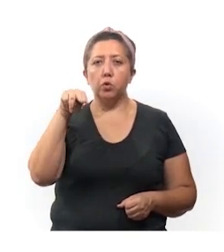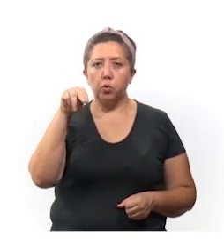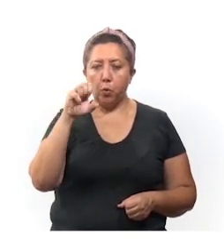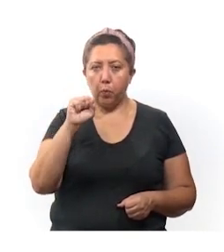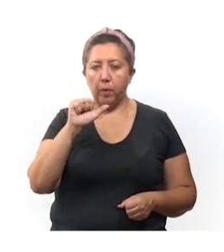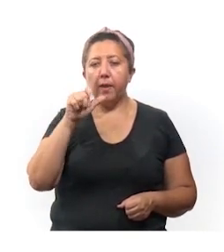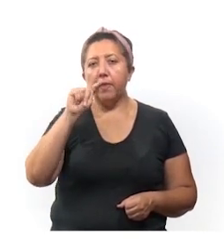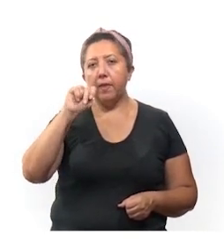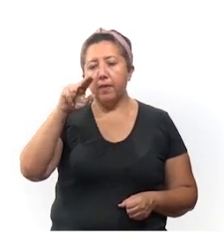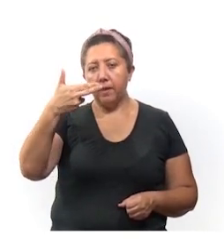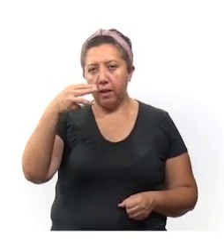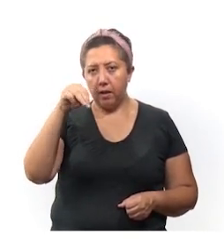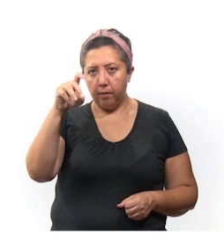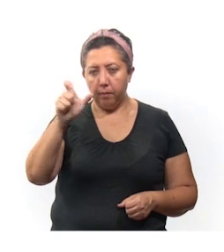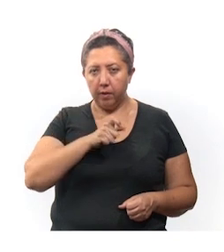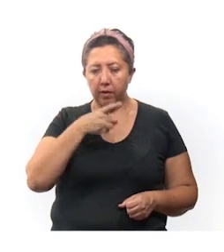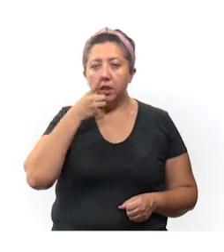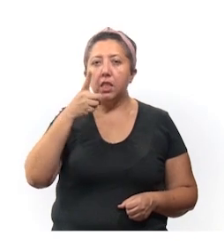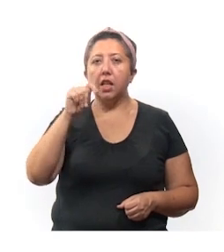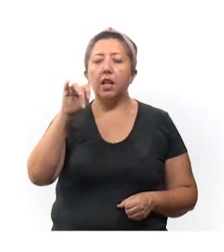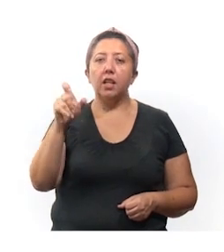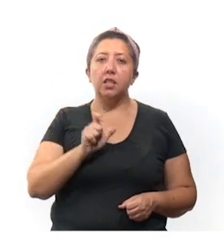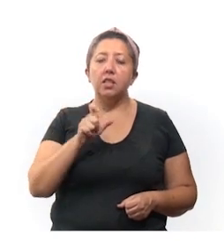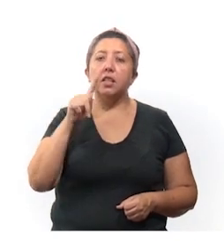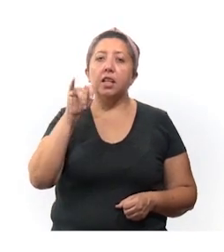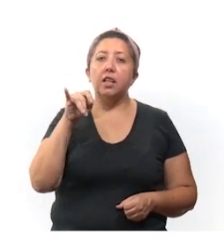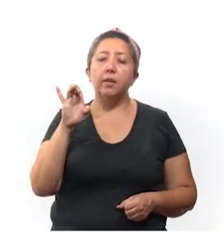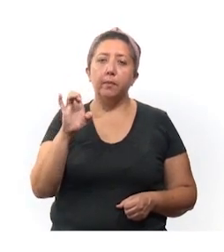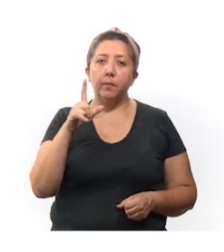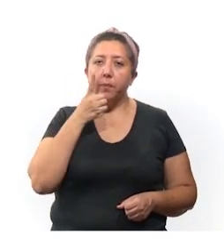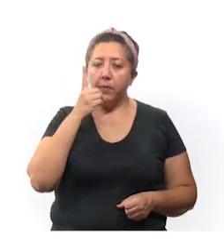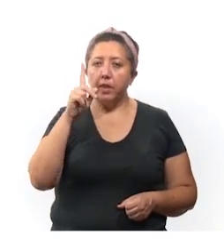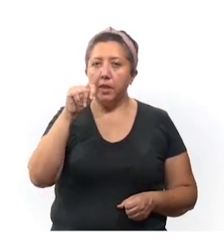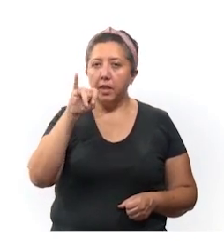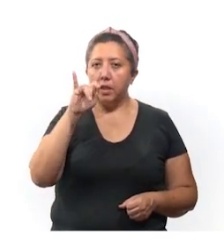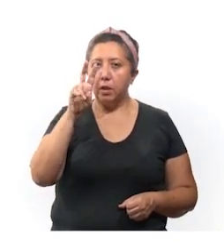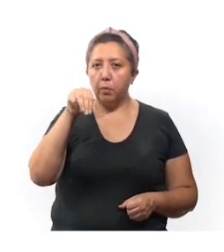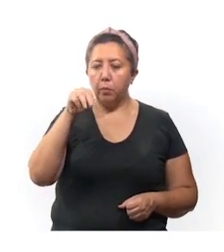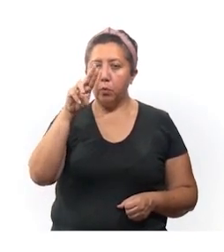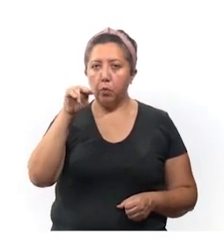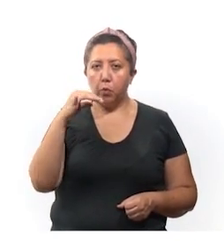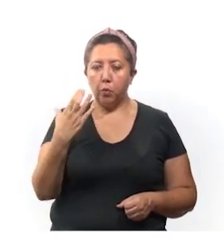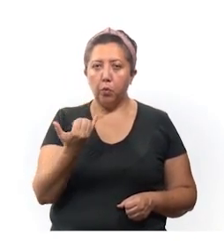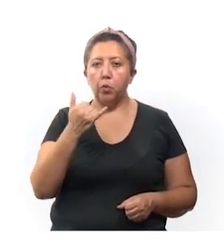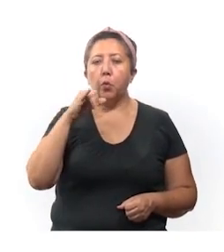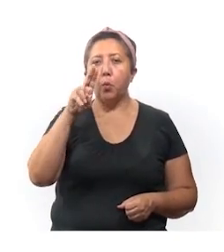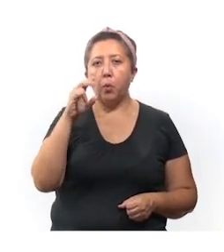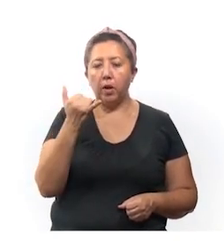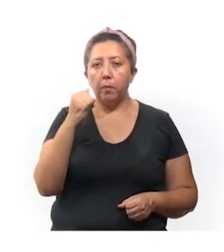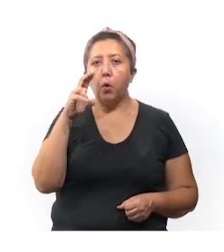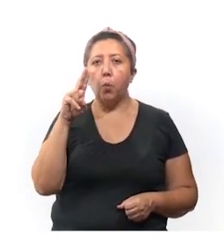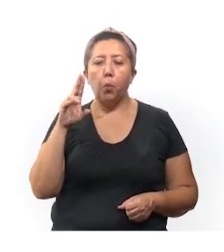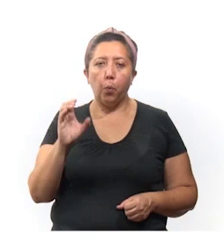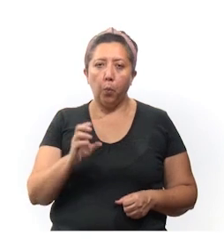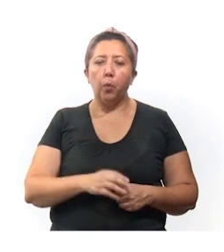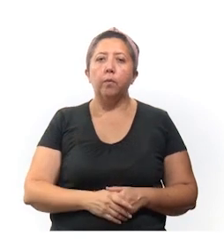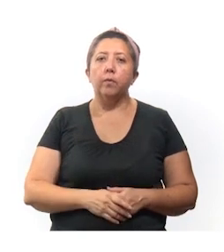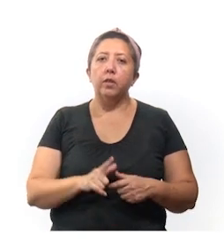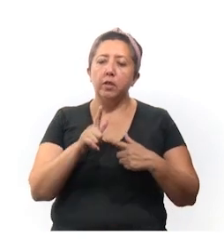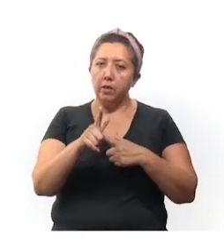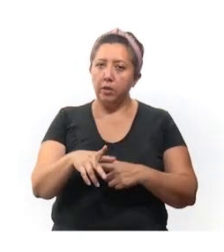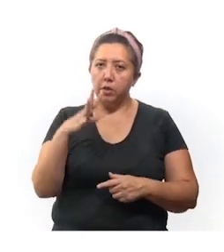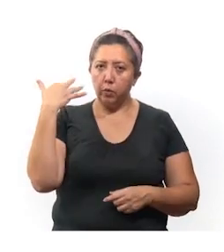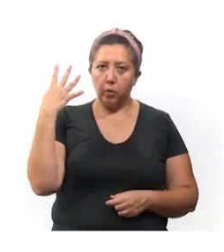Tatsiú, Tamec, Tecal de Venegas, Tecash, Tequit, Tepacán, Timucuy, Tixcacalcupul, Guayma y Ucú. De